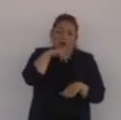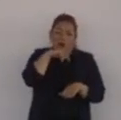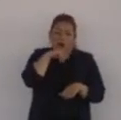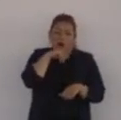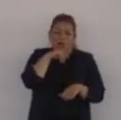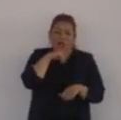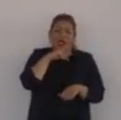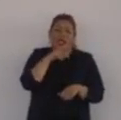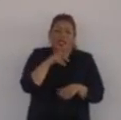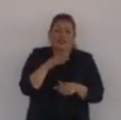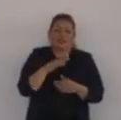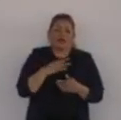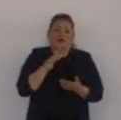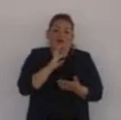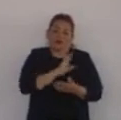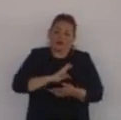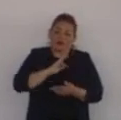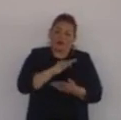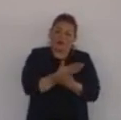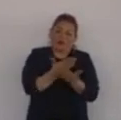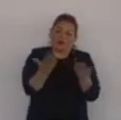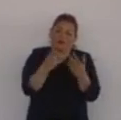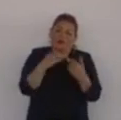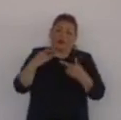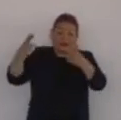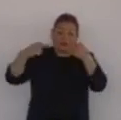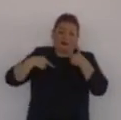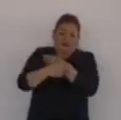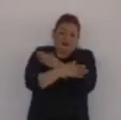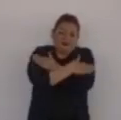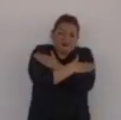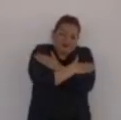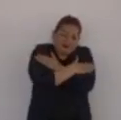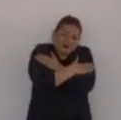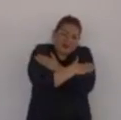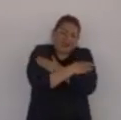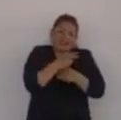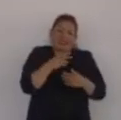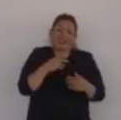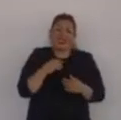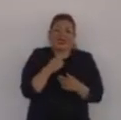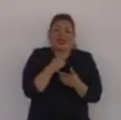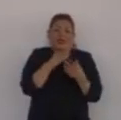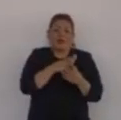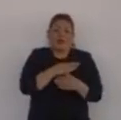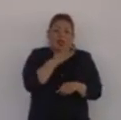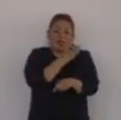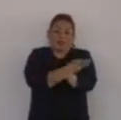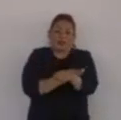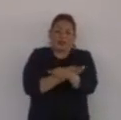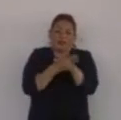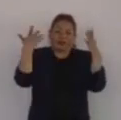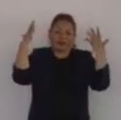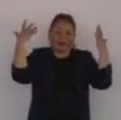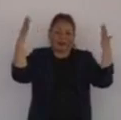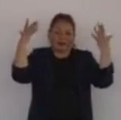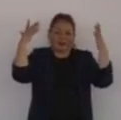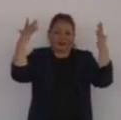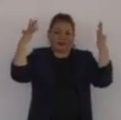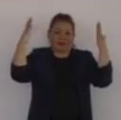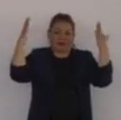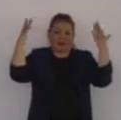que enhorabuena para ustedes. Reciban un abrazo muy cariñoso de nuestra parte. Buenas tardes.